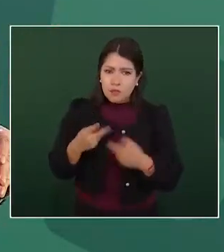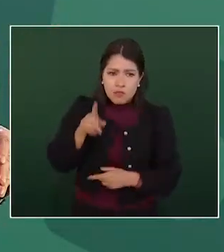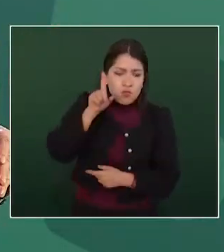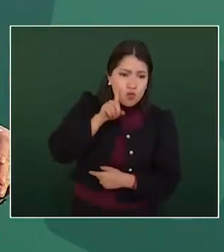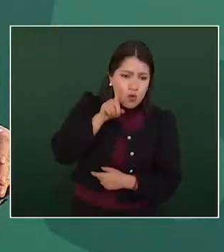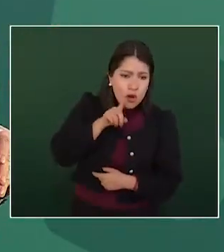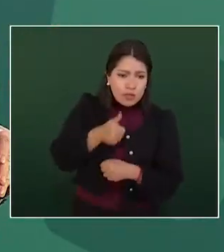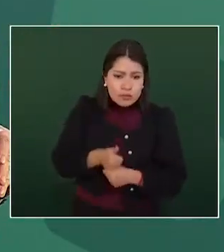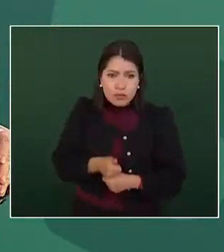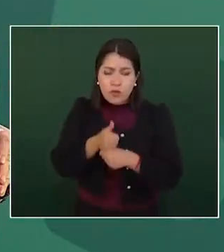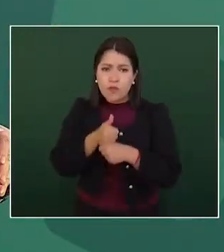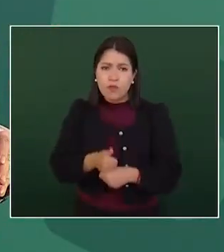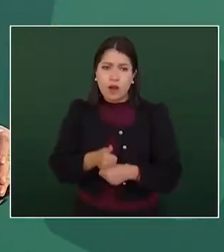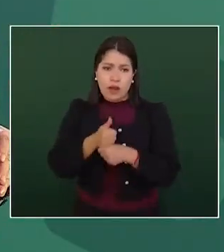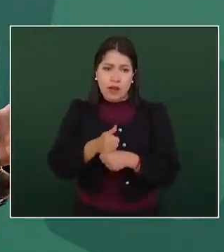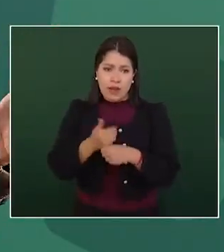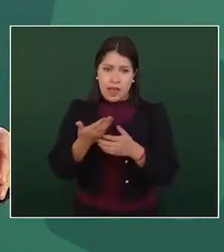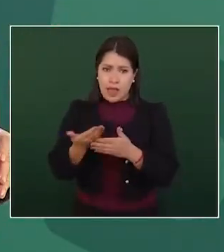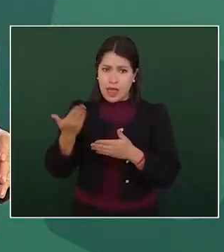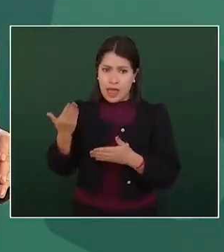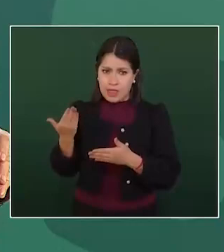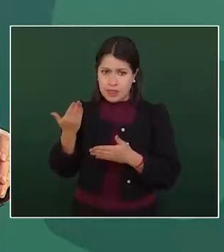costureras damnificadas de